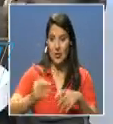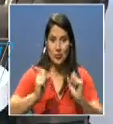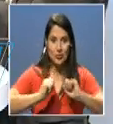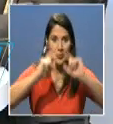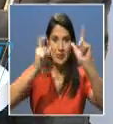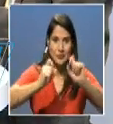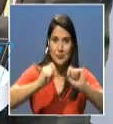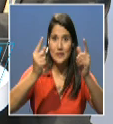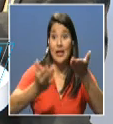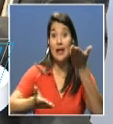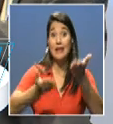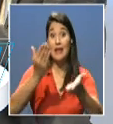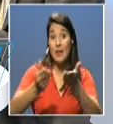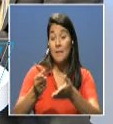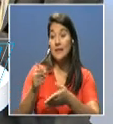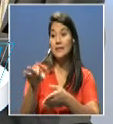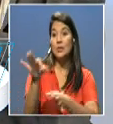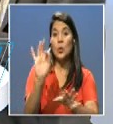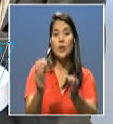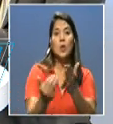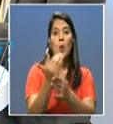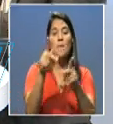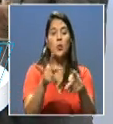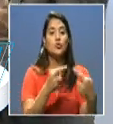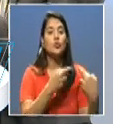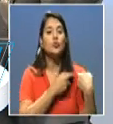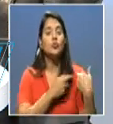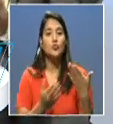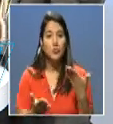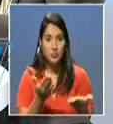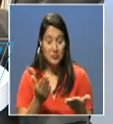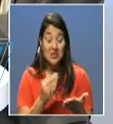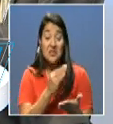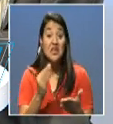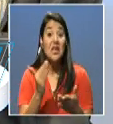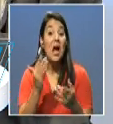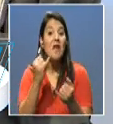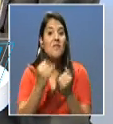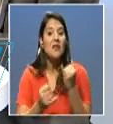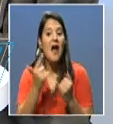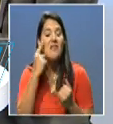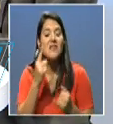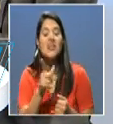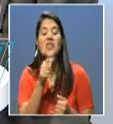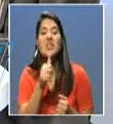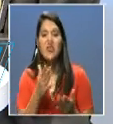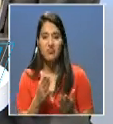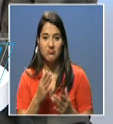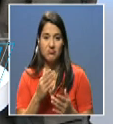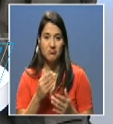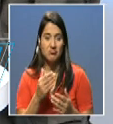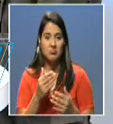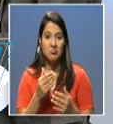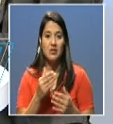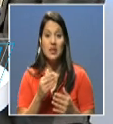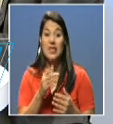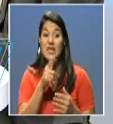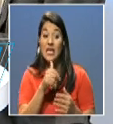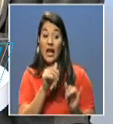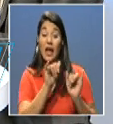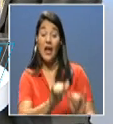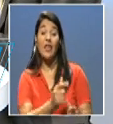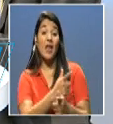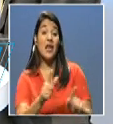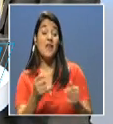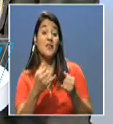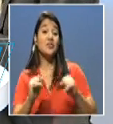perseguida, gente acusada, como ya lo estamos viendo, y al final vamos a ver quién termina acabando no impune de algunos